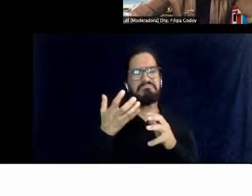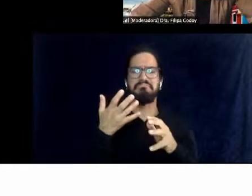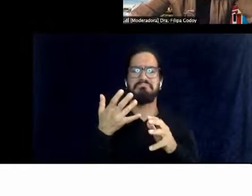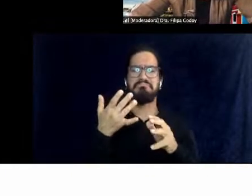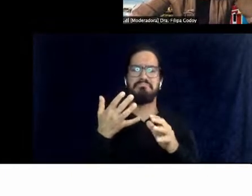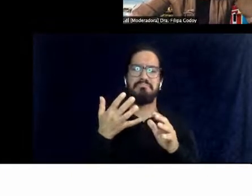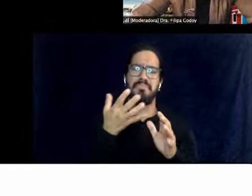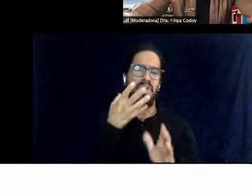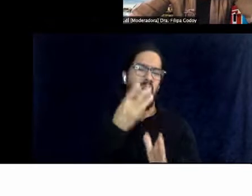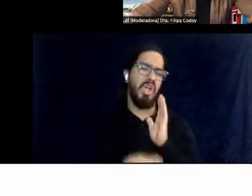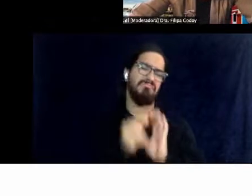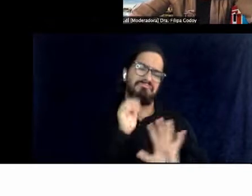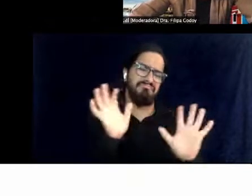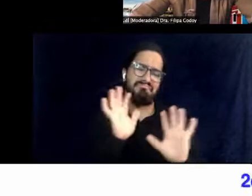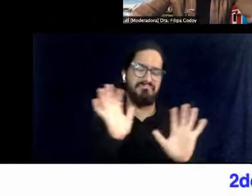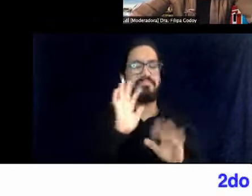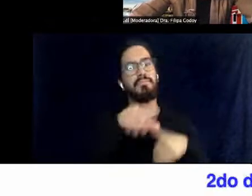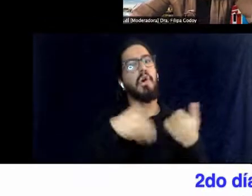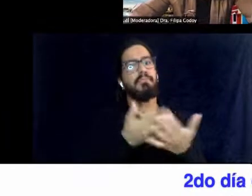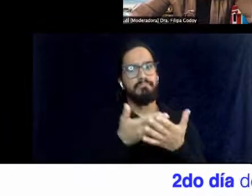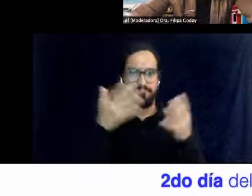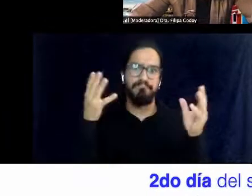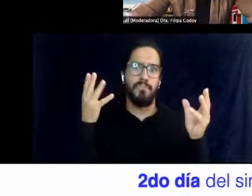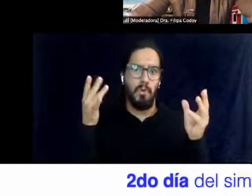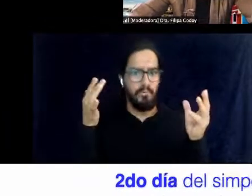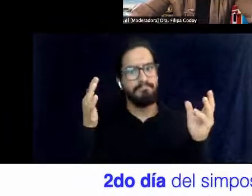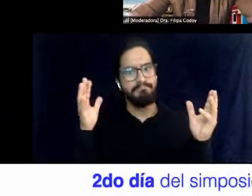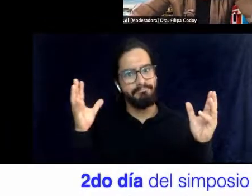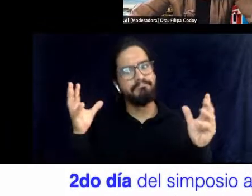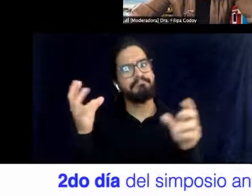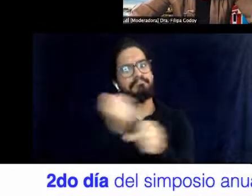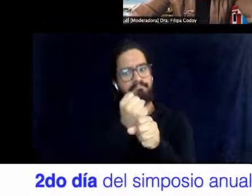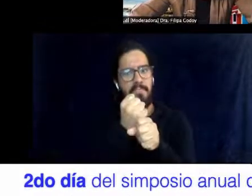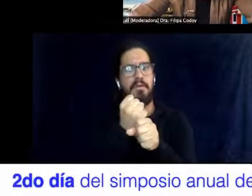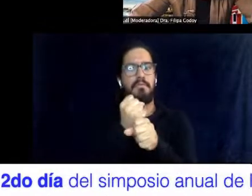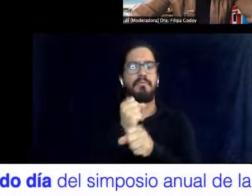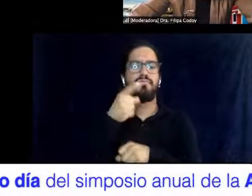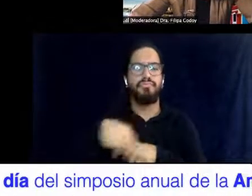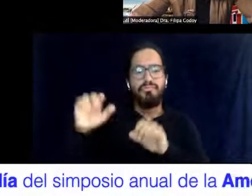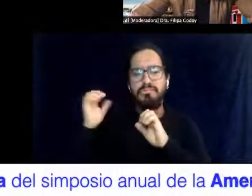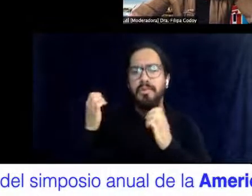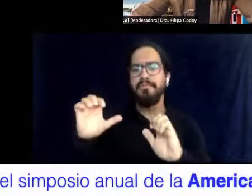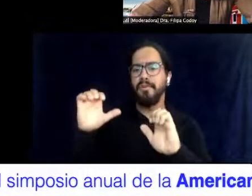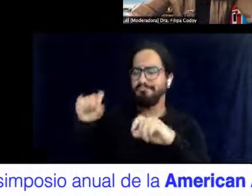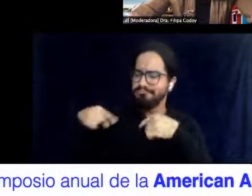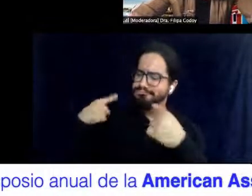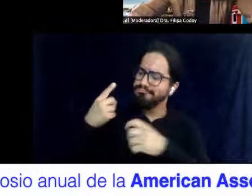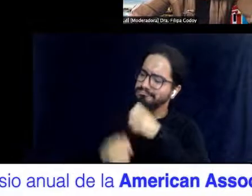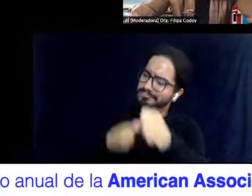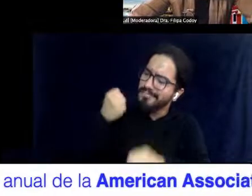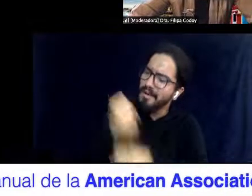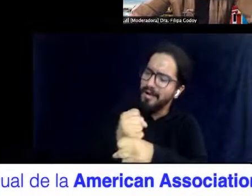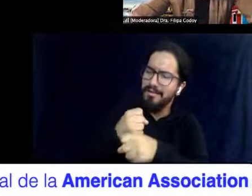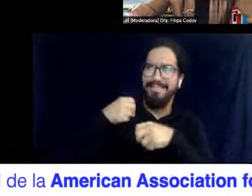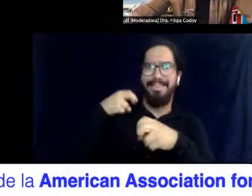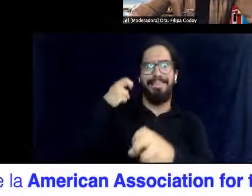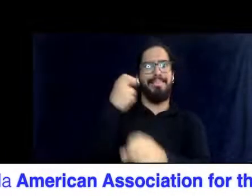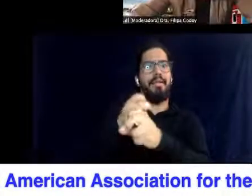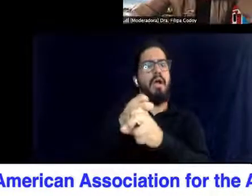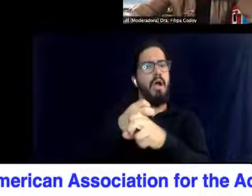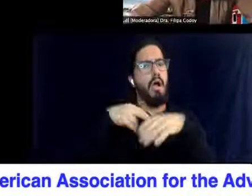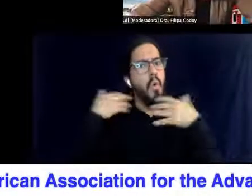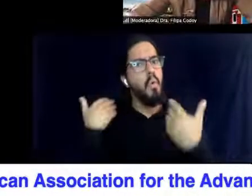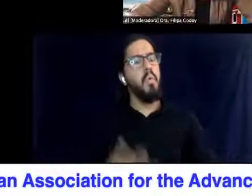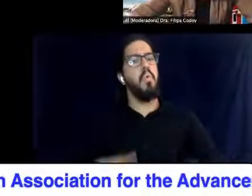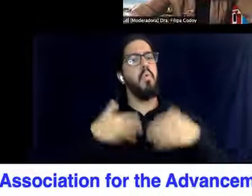valor de ustedes, de vuestros mentores, todo el esfuerzo que han hecho durante un año dificilísimo. Es realmente